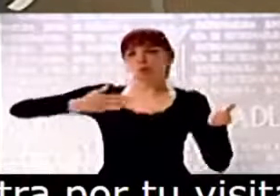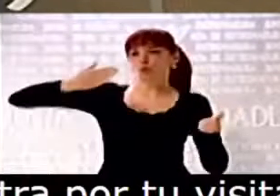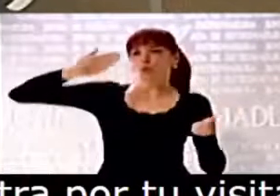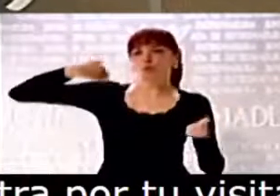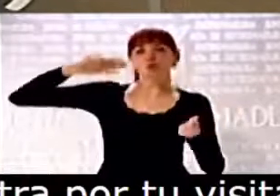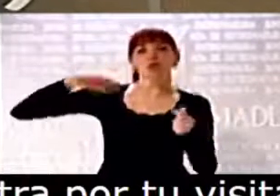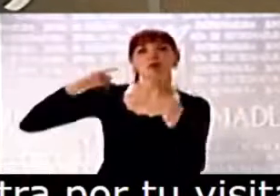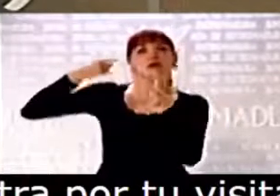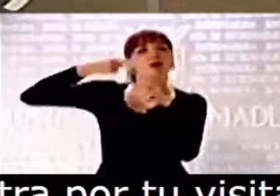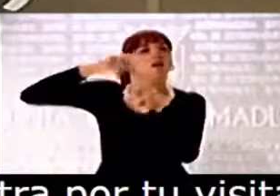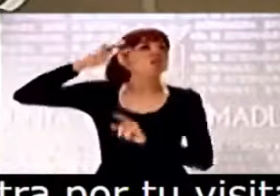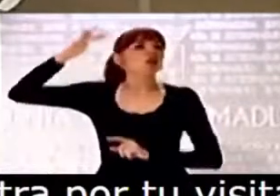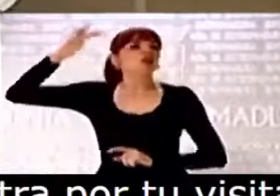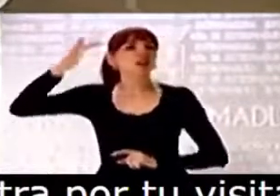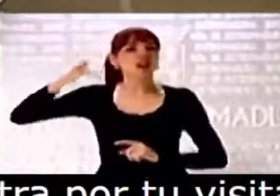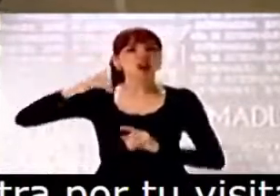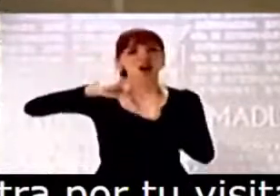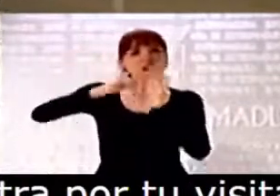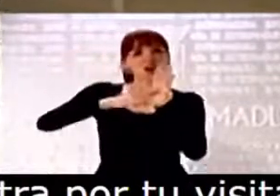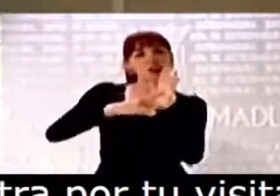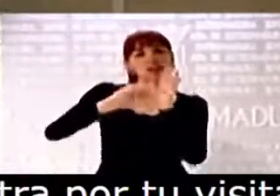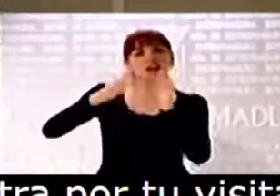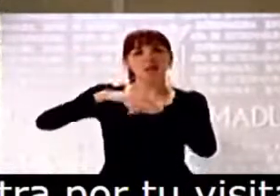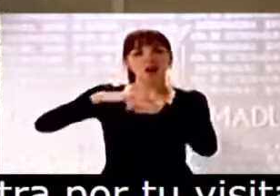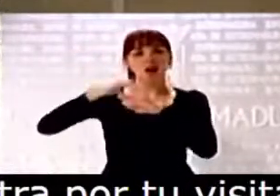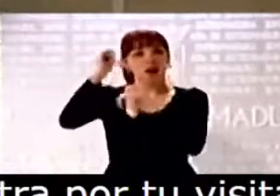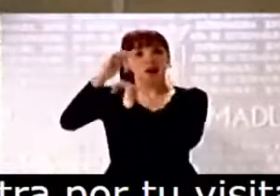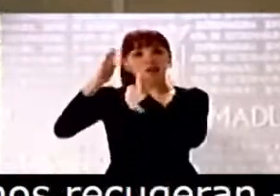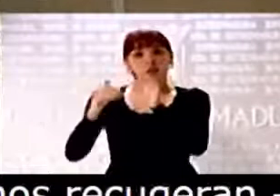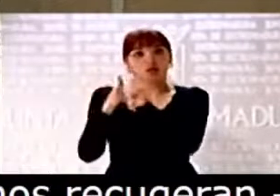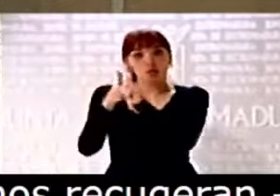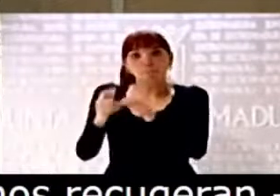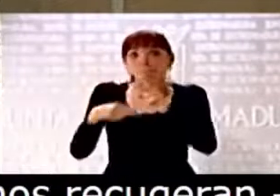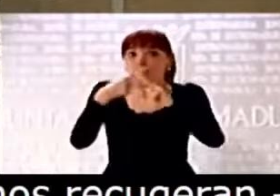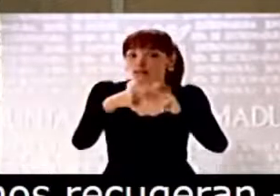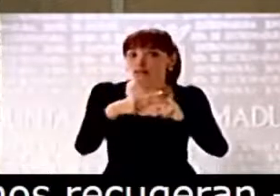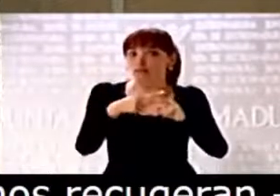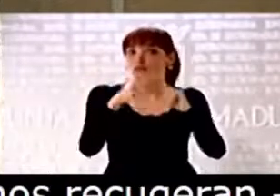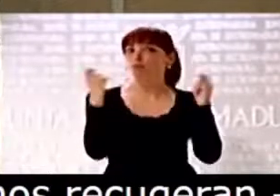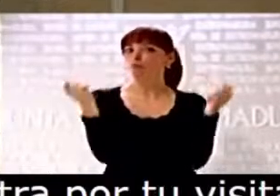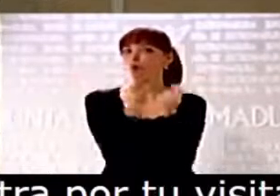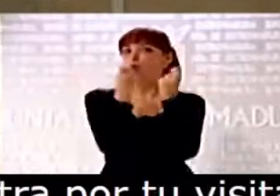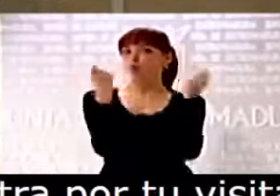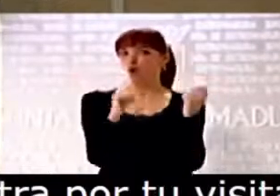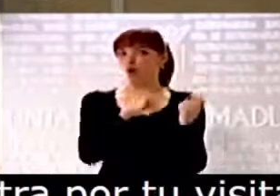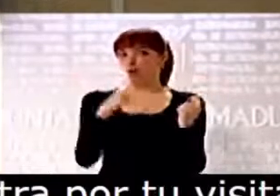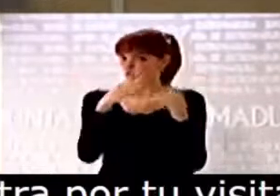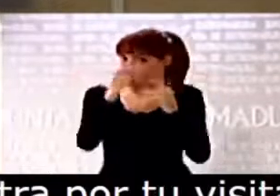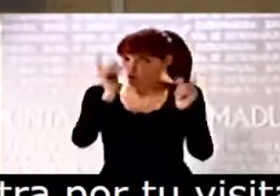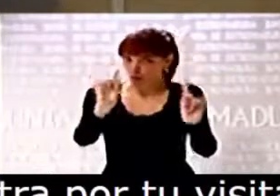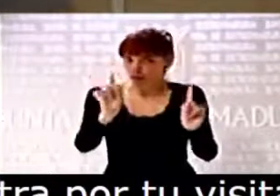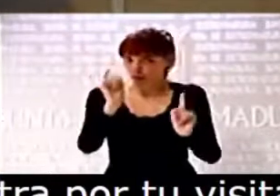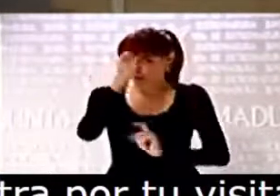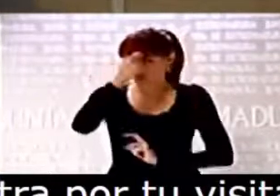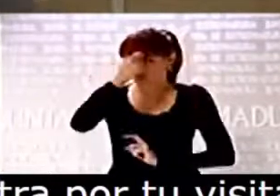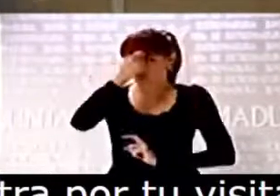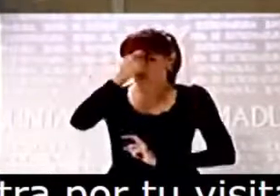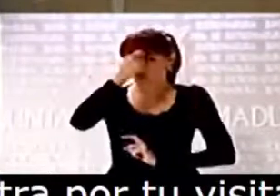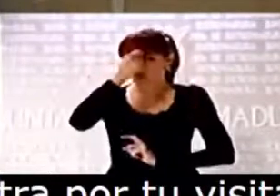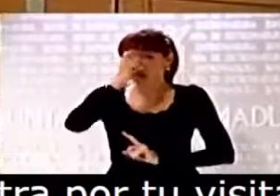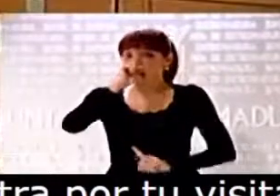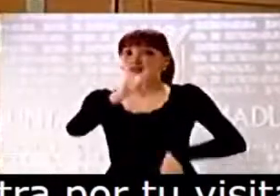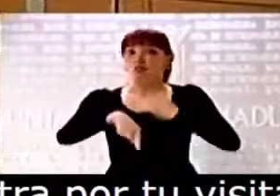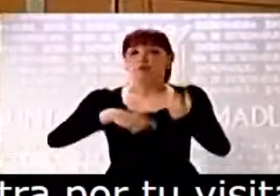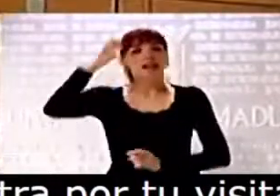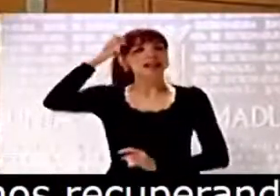atención a la dependencia y de promoción de la autonomía, que no lo olvidemos. Y, por tanto, después de la desnaturalización que significó el